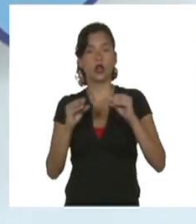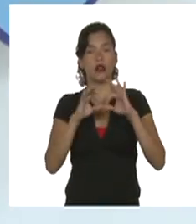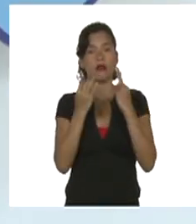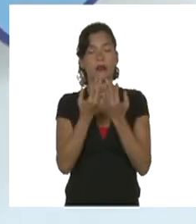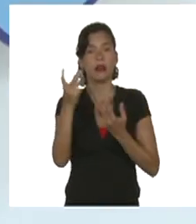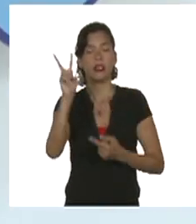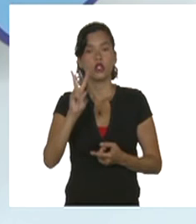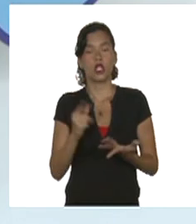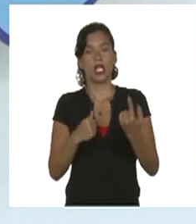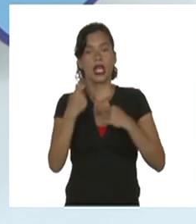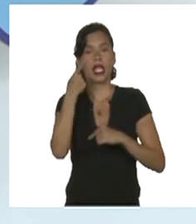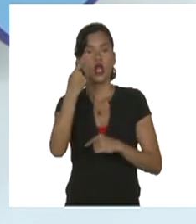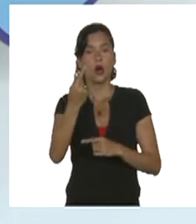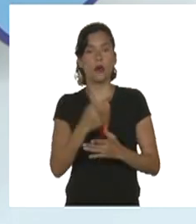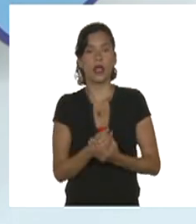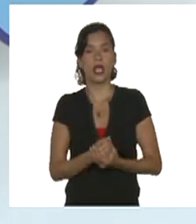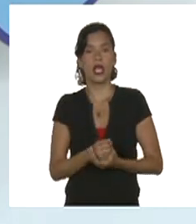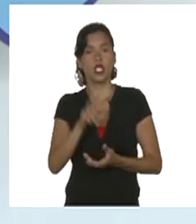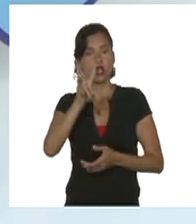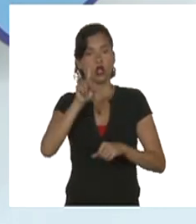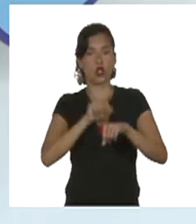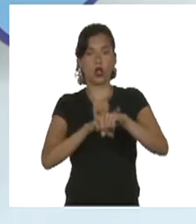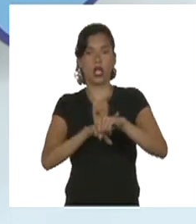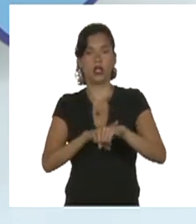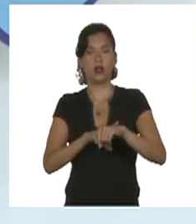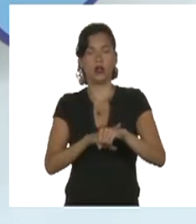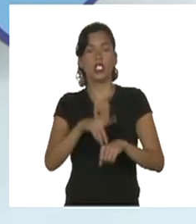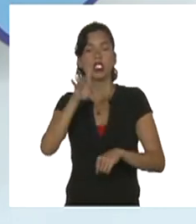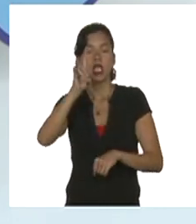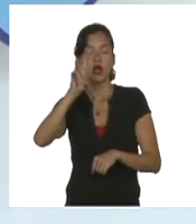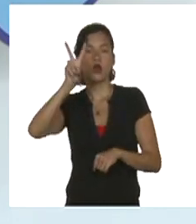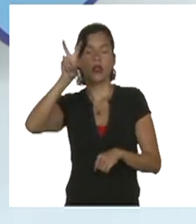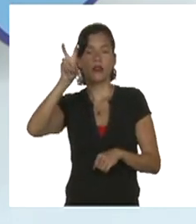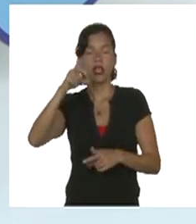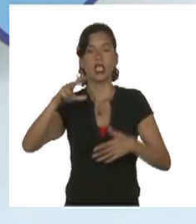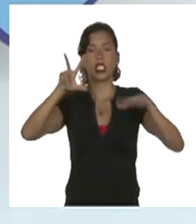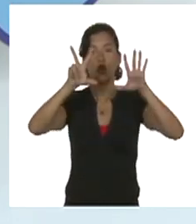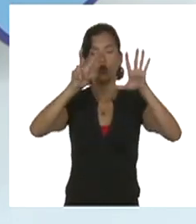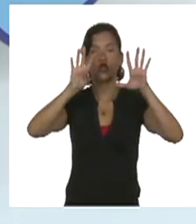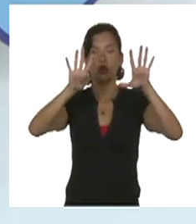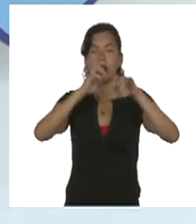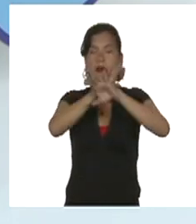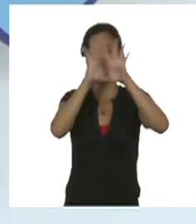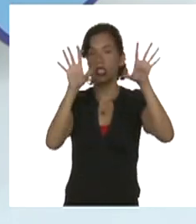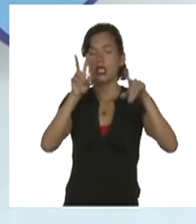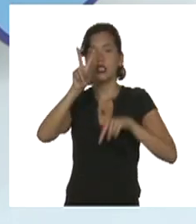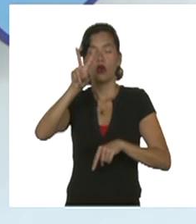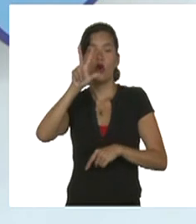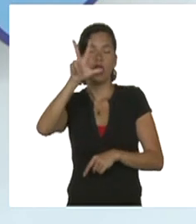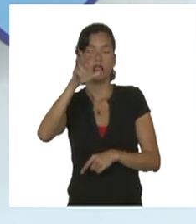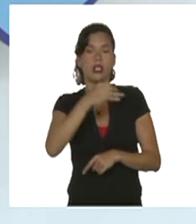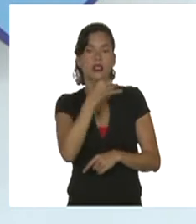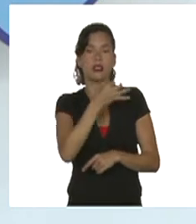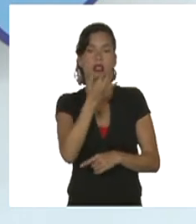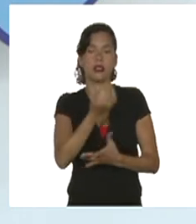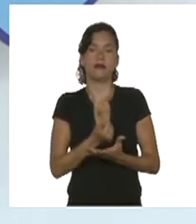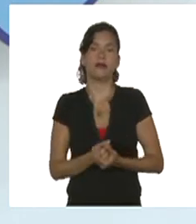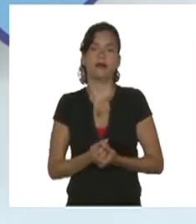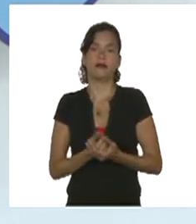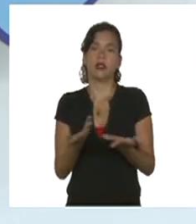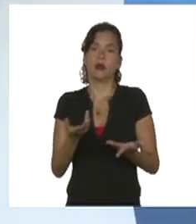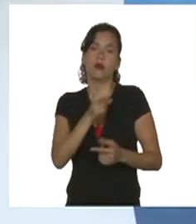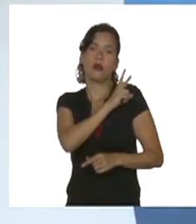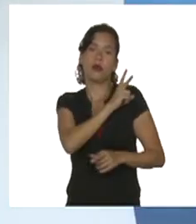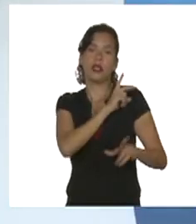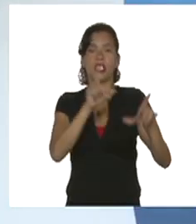familia venezolana a que nos sintonice en nuestros dos horarios, de lunes a viernes de 8 a 9 de la mañana y de 2 a 3 de la tarde.